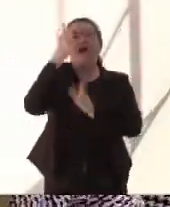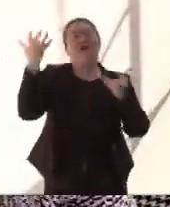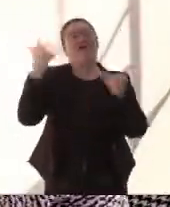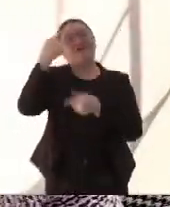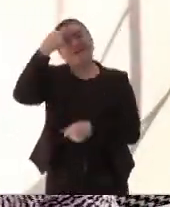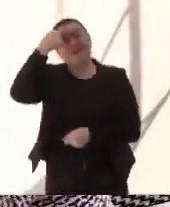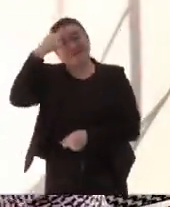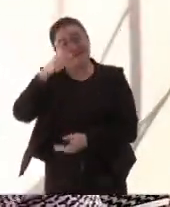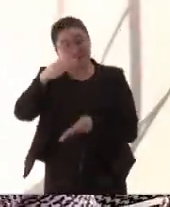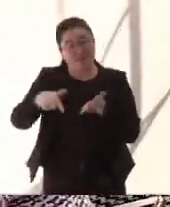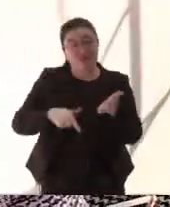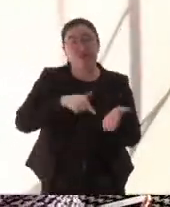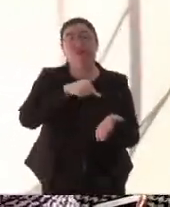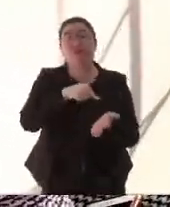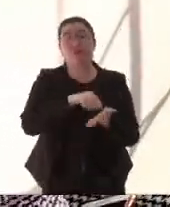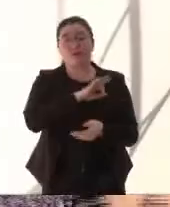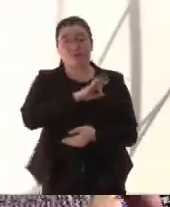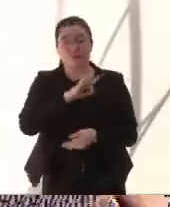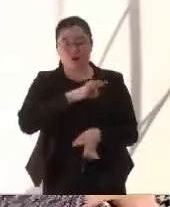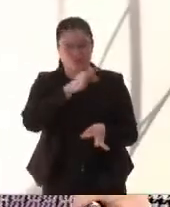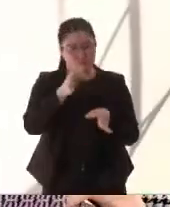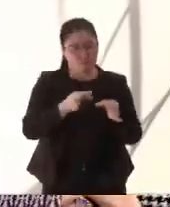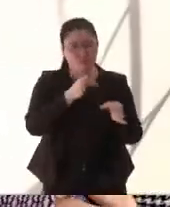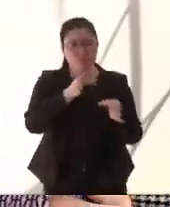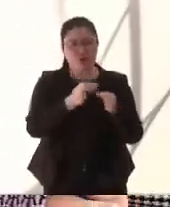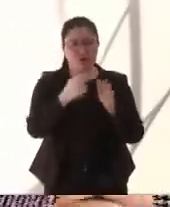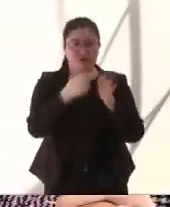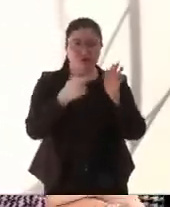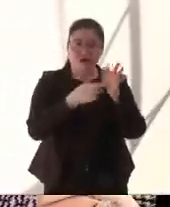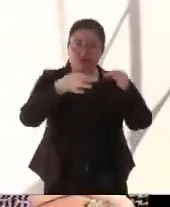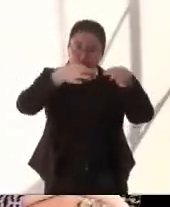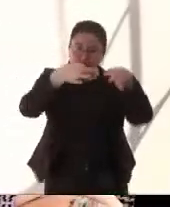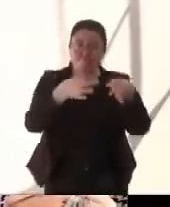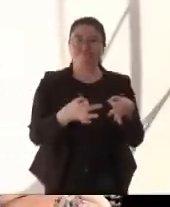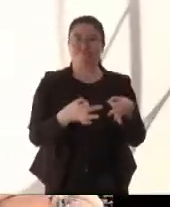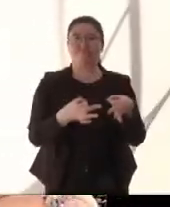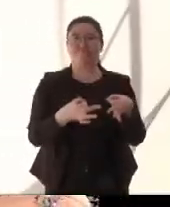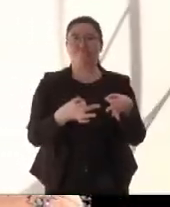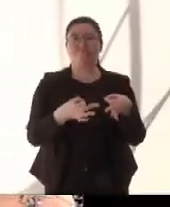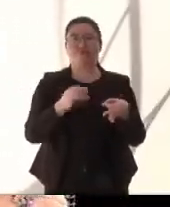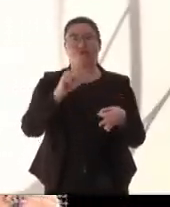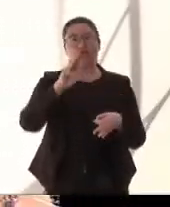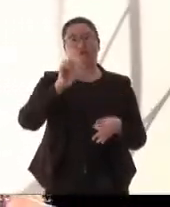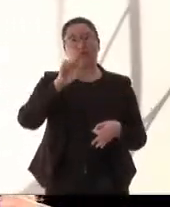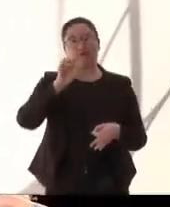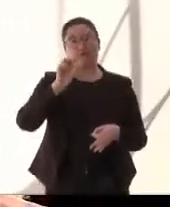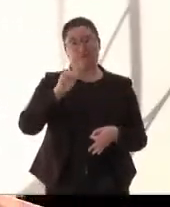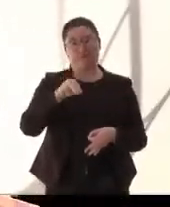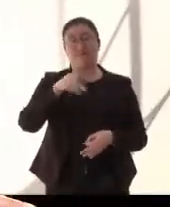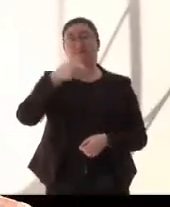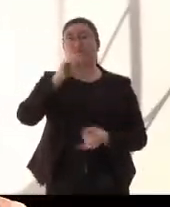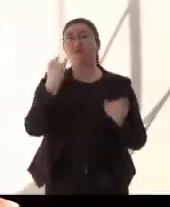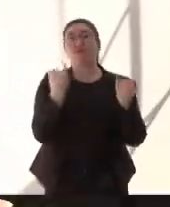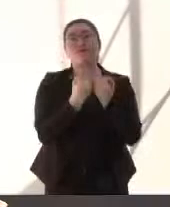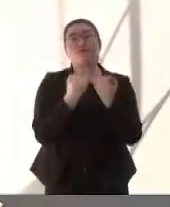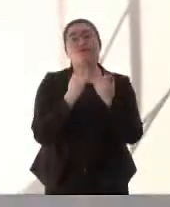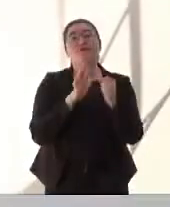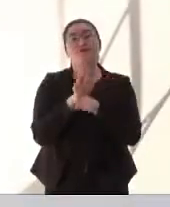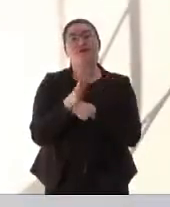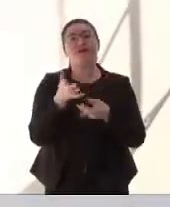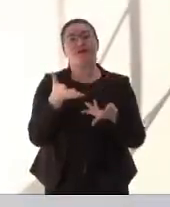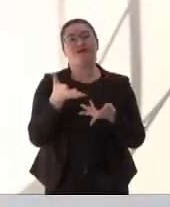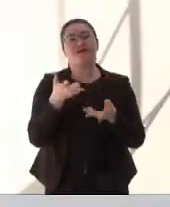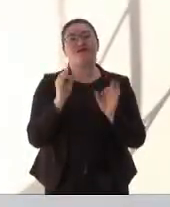Para que los espacios se cumplan con las normas que nos pide la CONAVIM, pero que también tengan